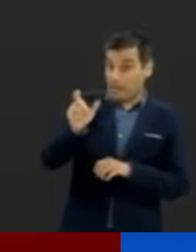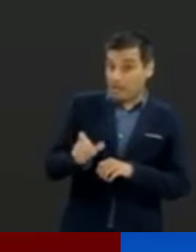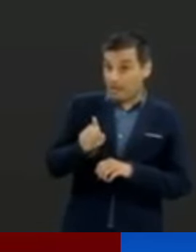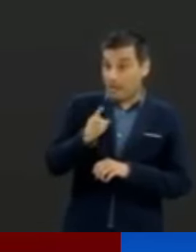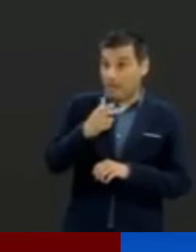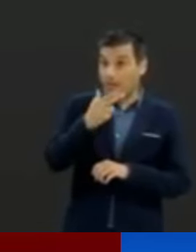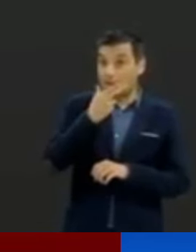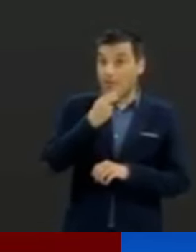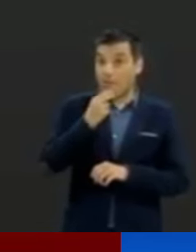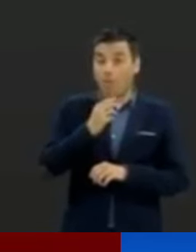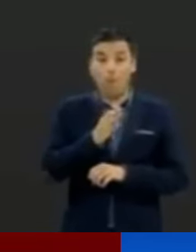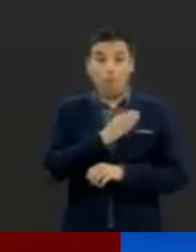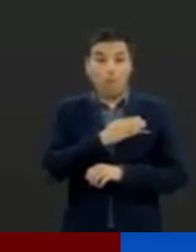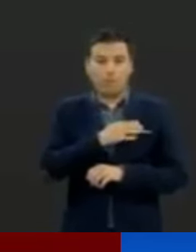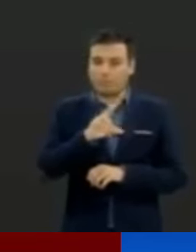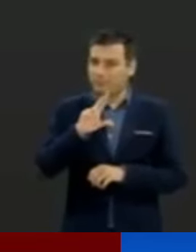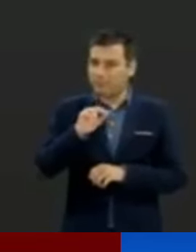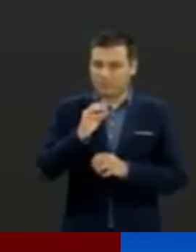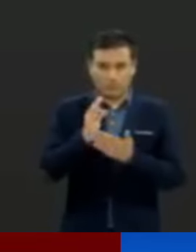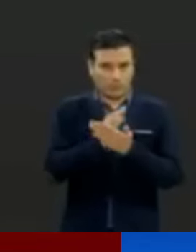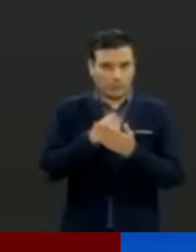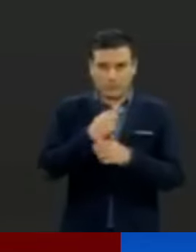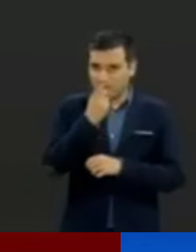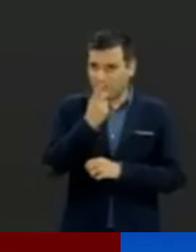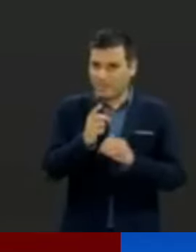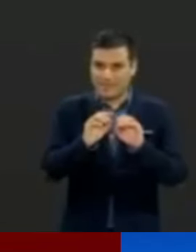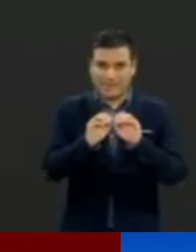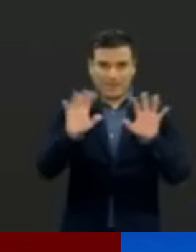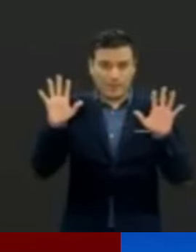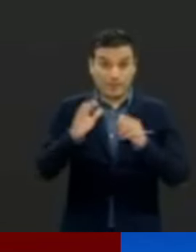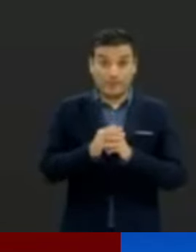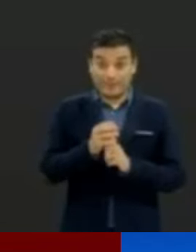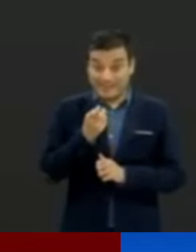personaje. Morena lo deja claro. El archivo de un